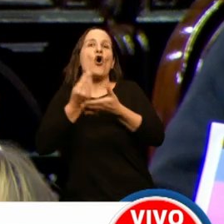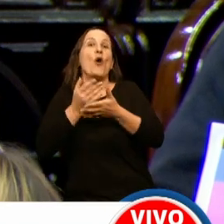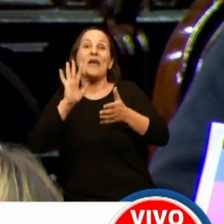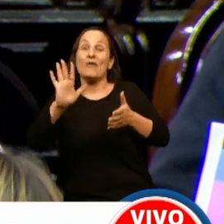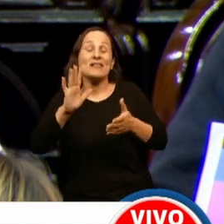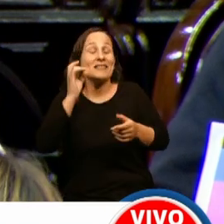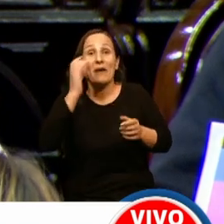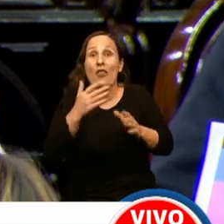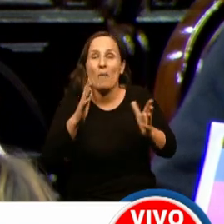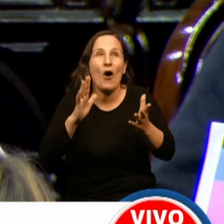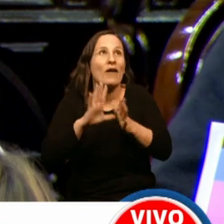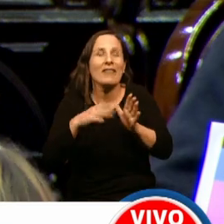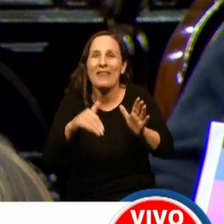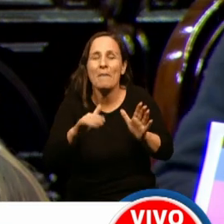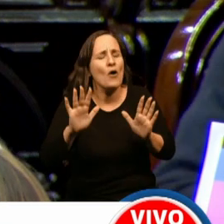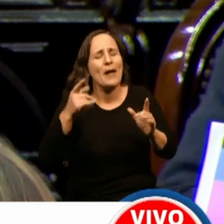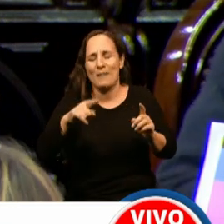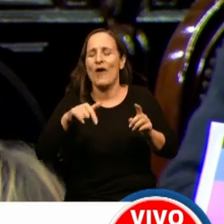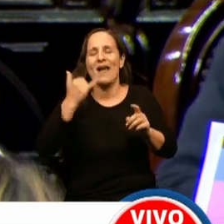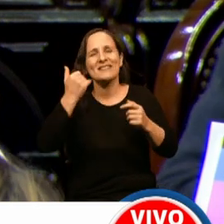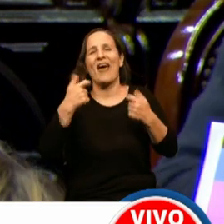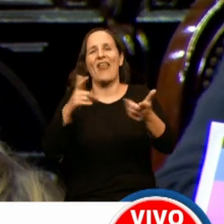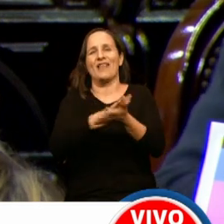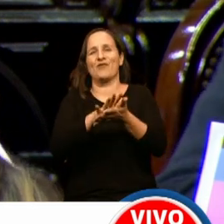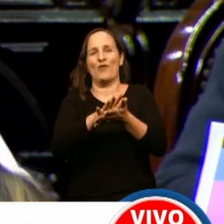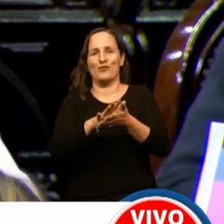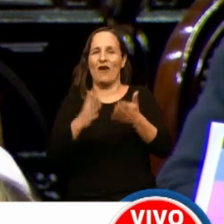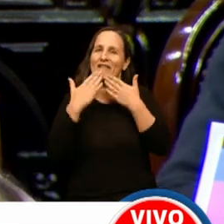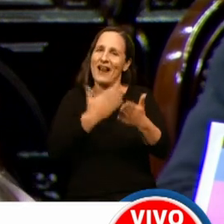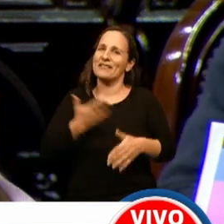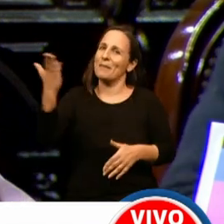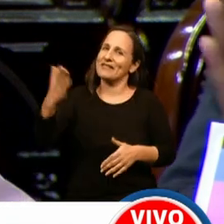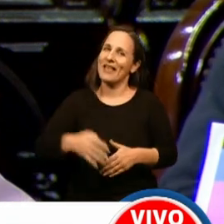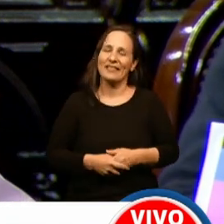respuestas y acá lo estamos haciendo gracias señor presidente